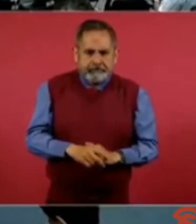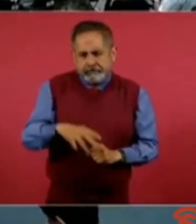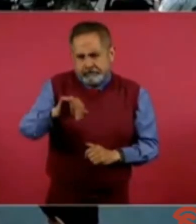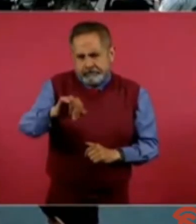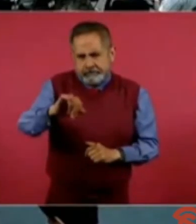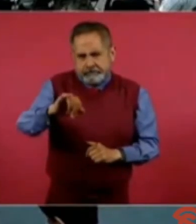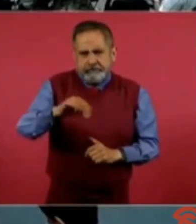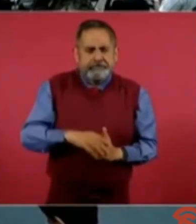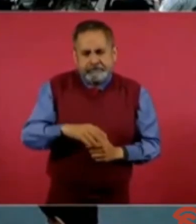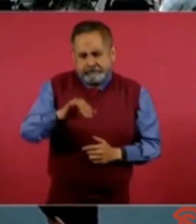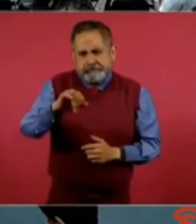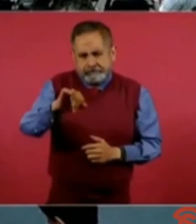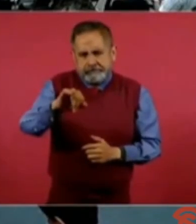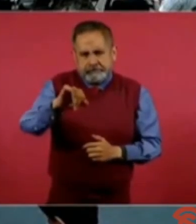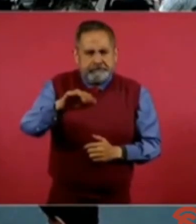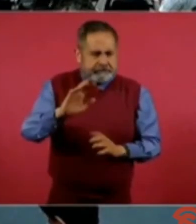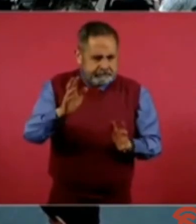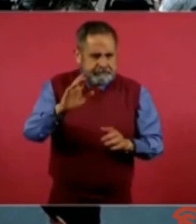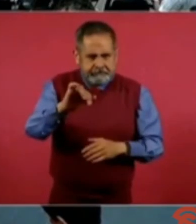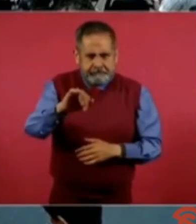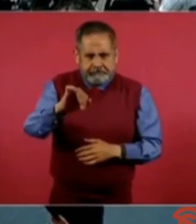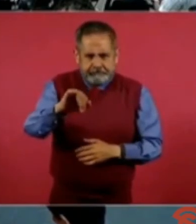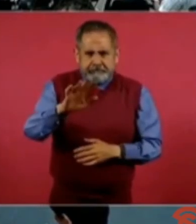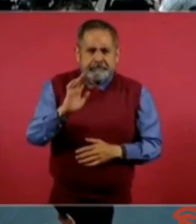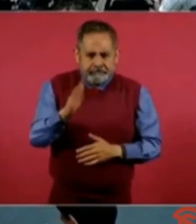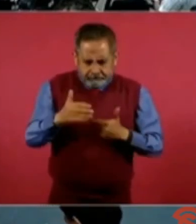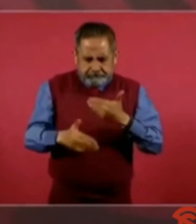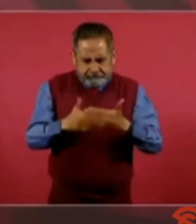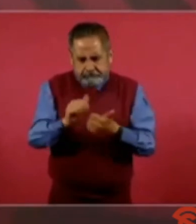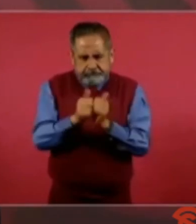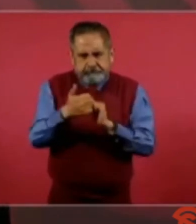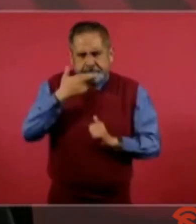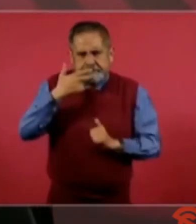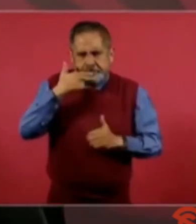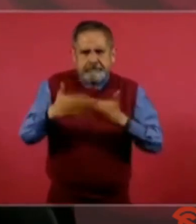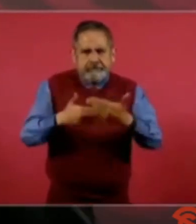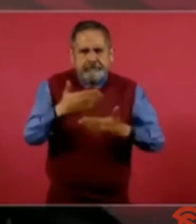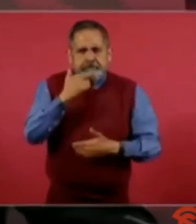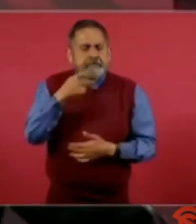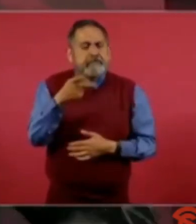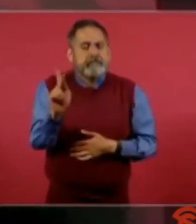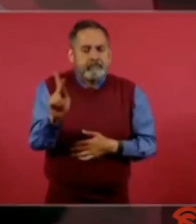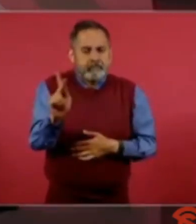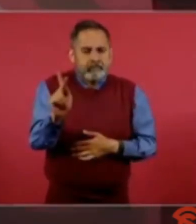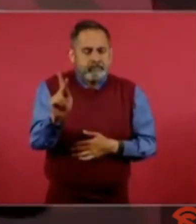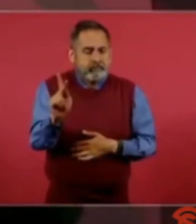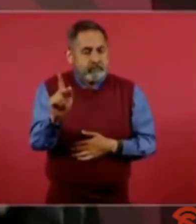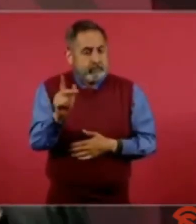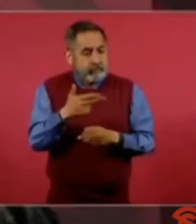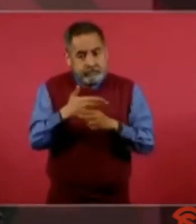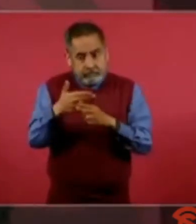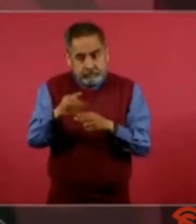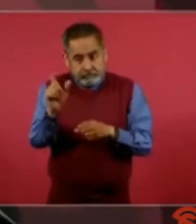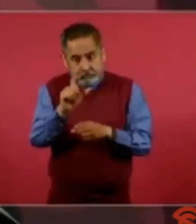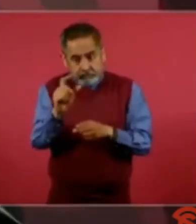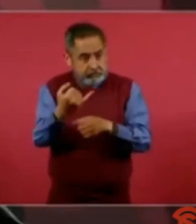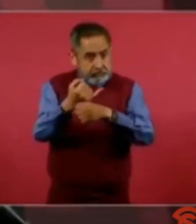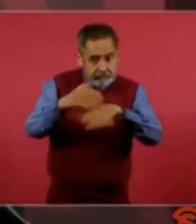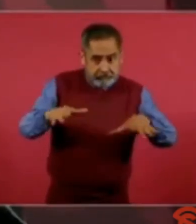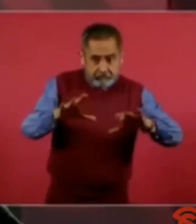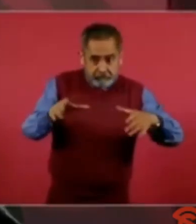paciencia ya ya se ha ido avanzando pero cuando tengamos ya el